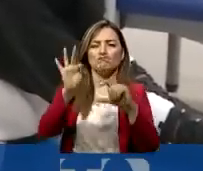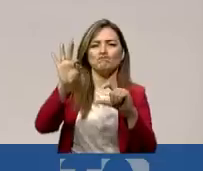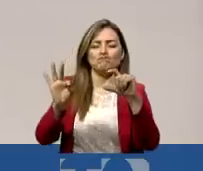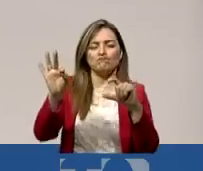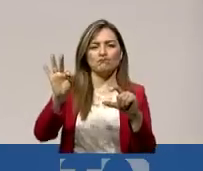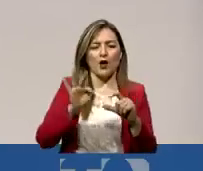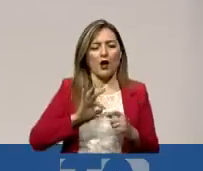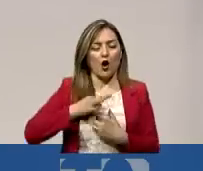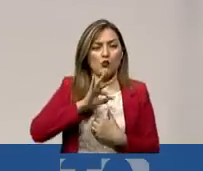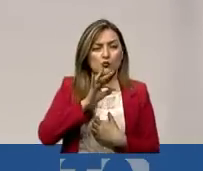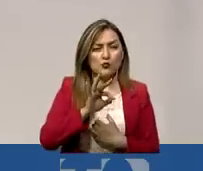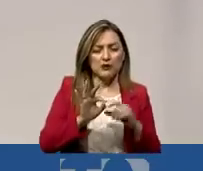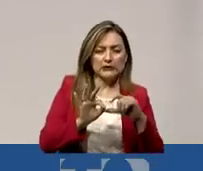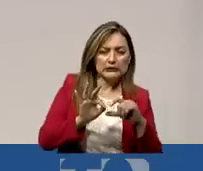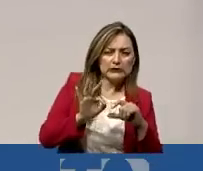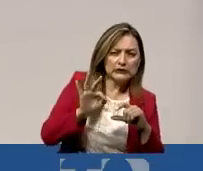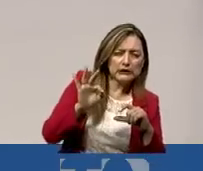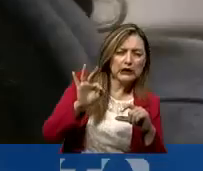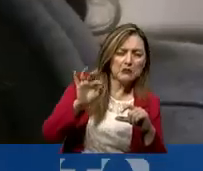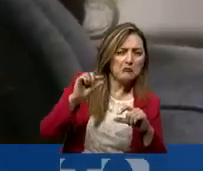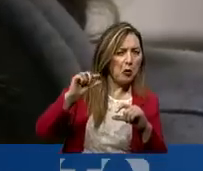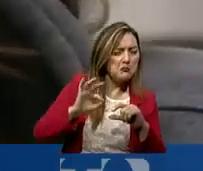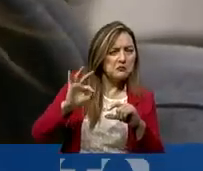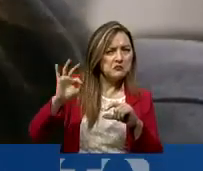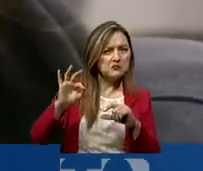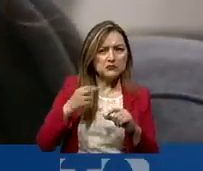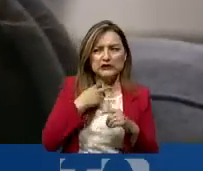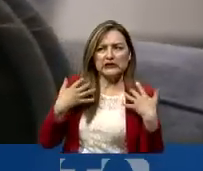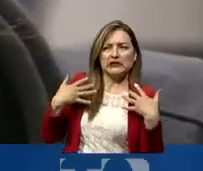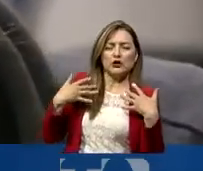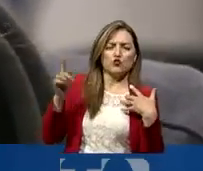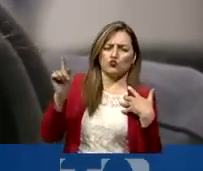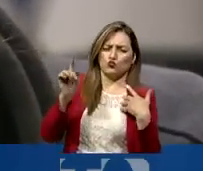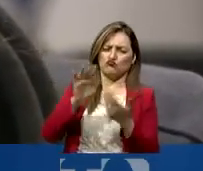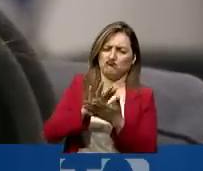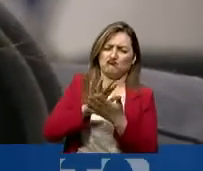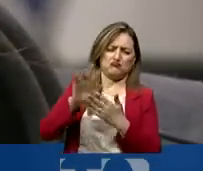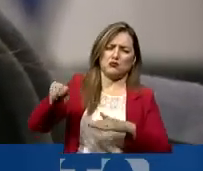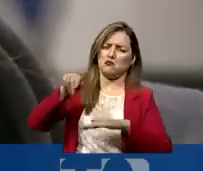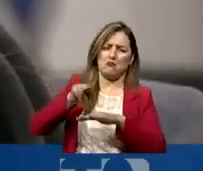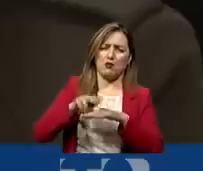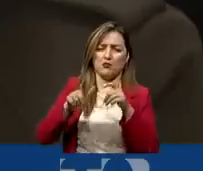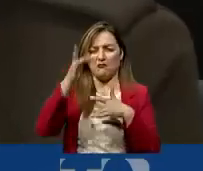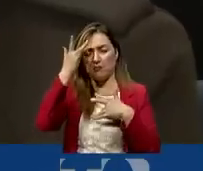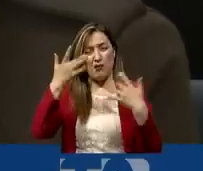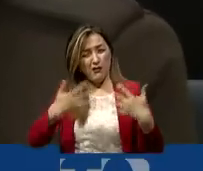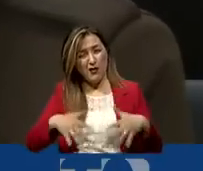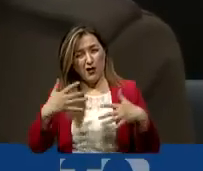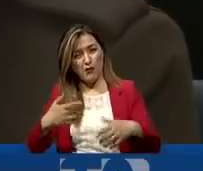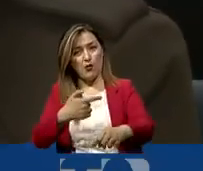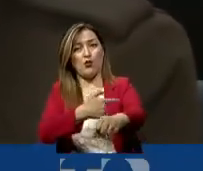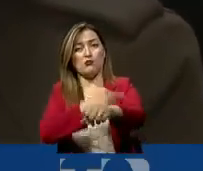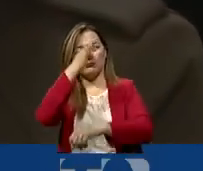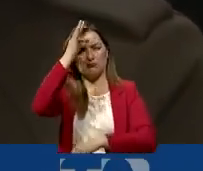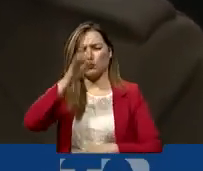alarmarse. Esto corresponde a un comportamiento endémico normal, cuyos casos no han requerido de atención hospitalaria. Se está volviendo